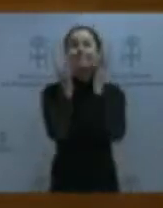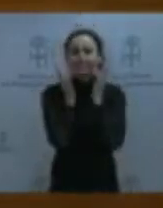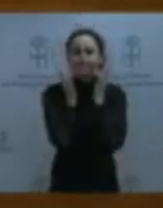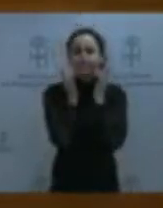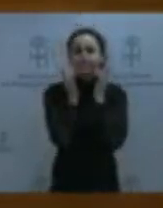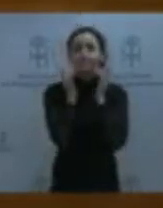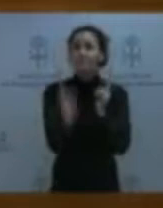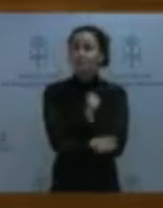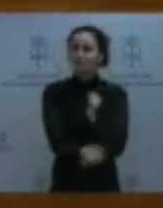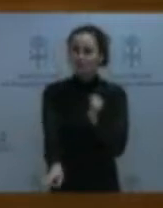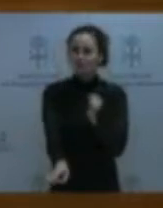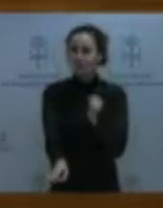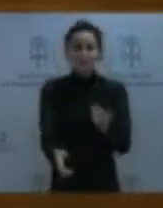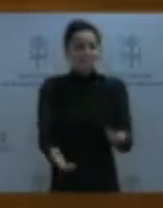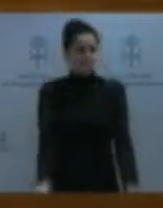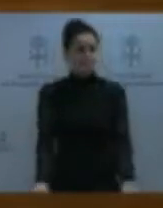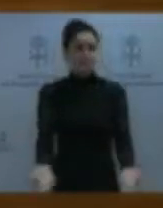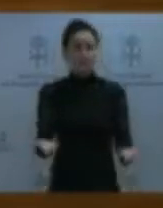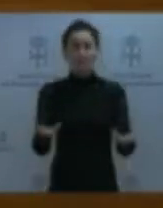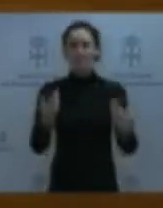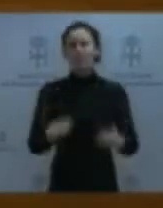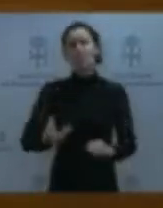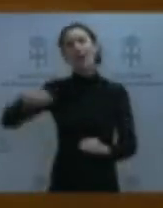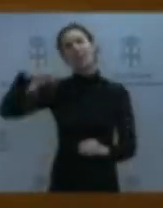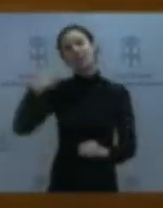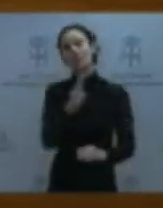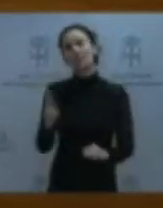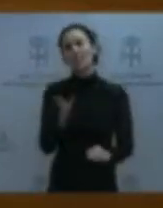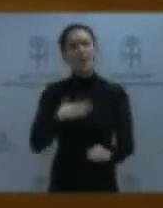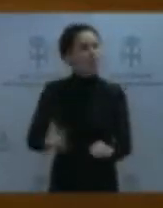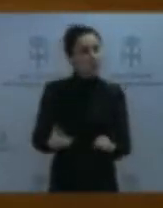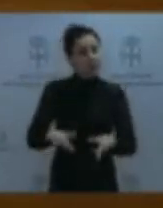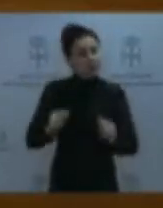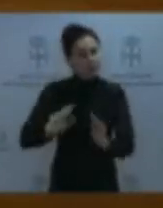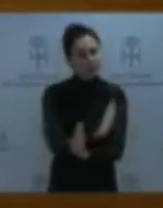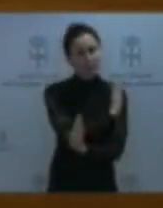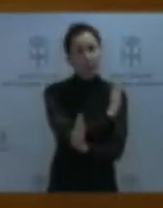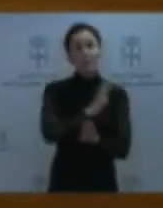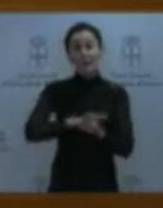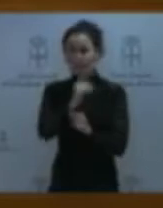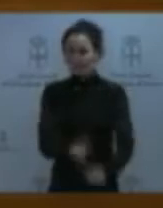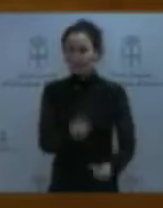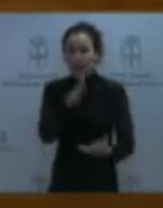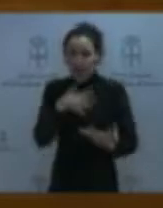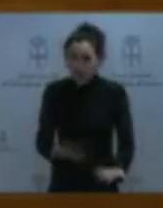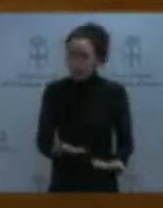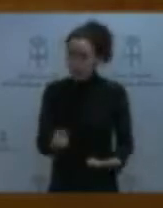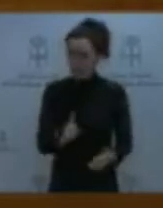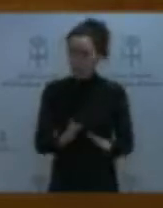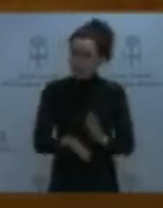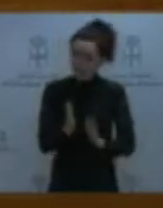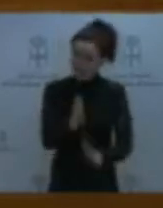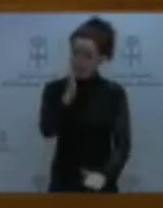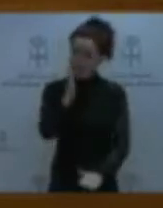Están dispuestos a abandonar las recetas del Partido Popular, y no solamente para estos presupuestos, sino de aquí en adelante